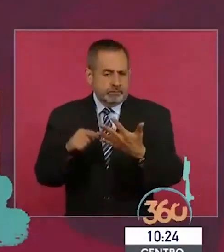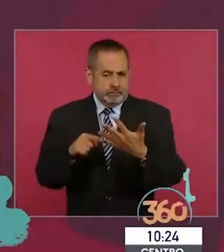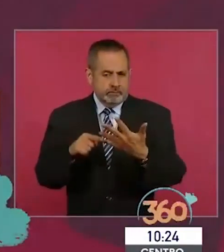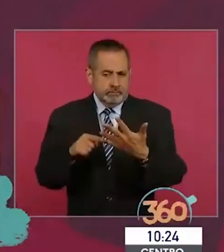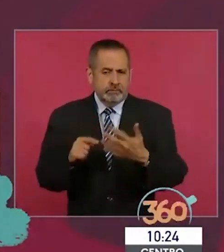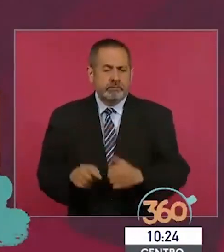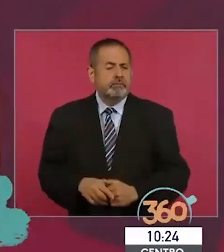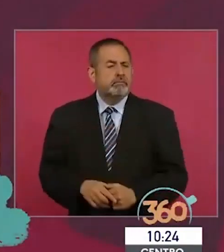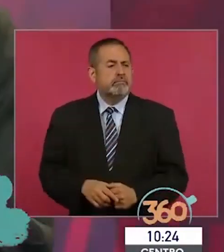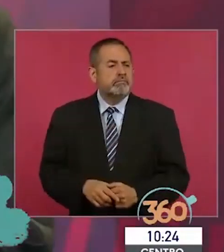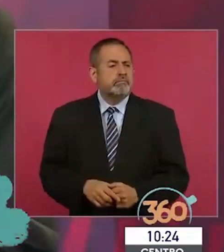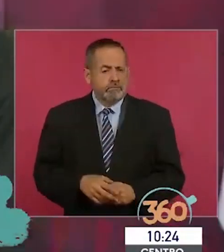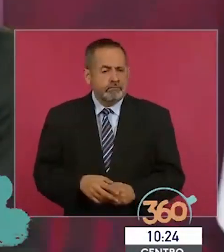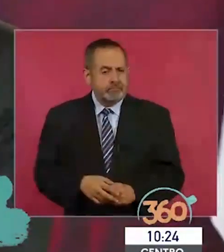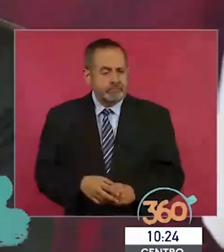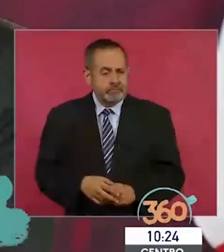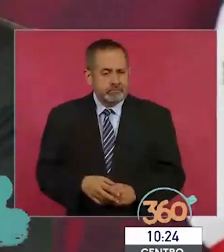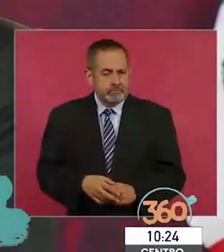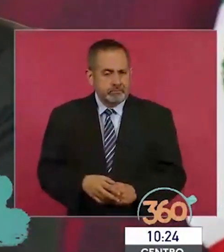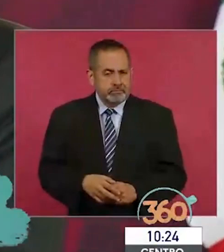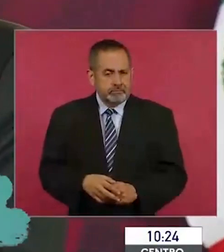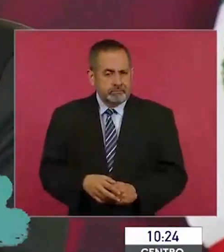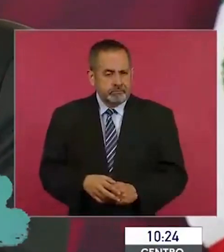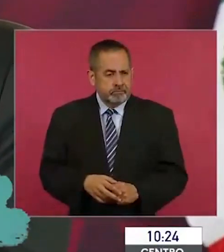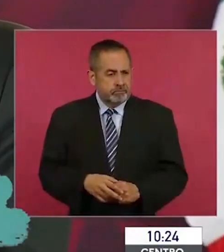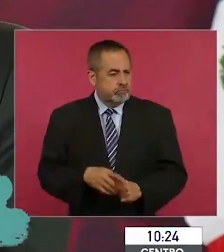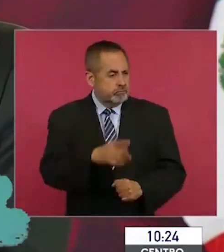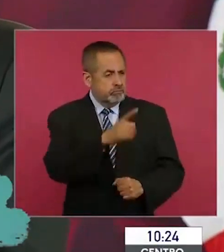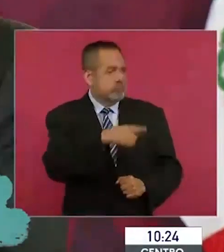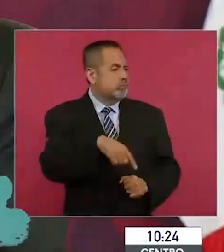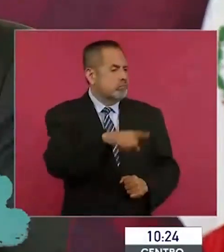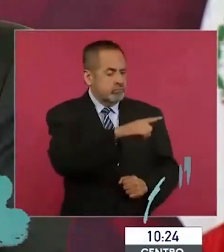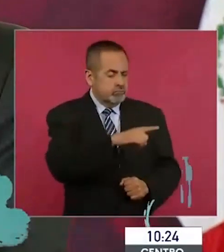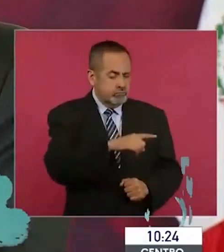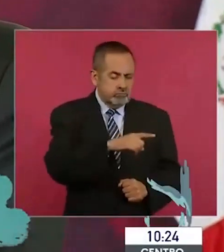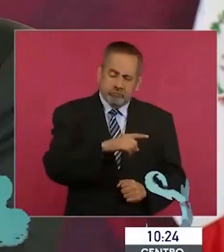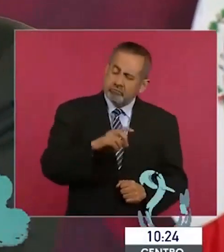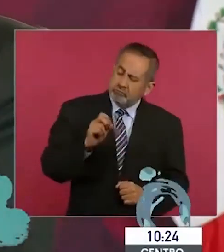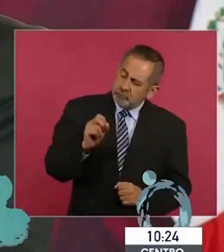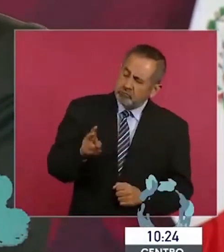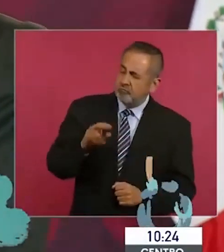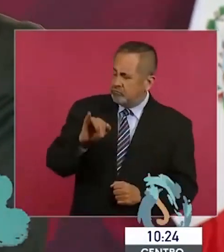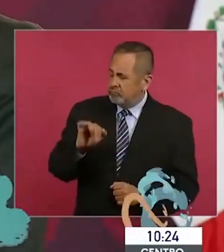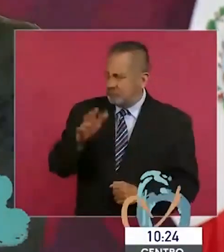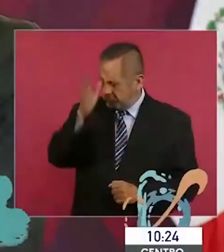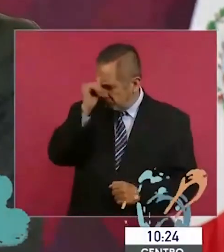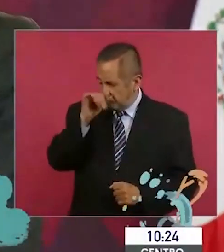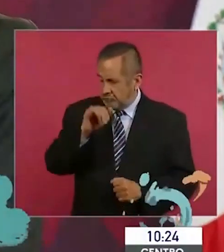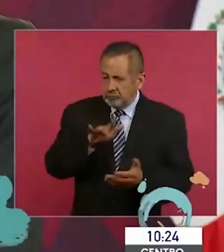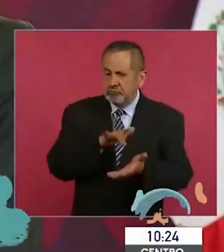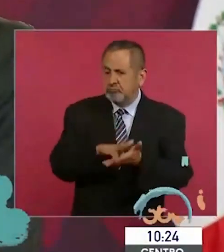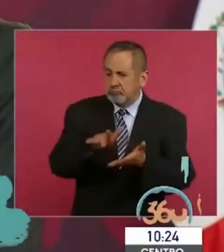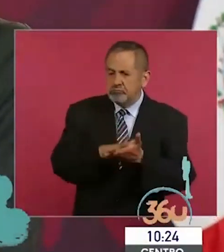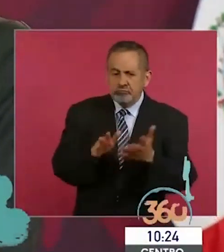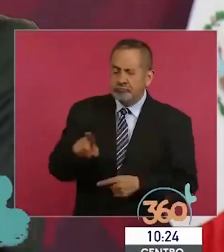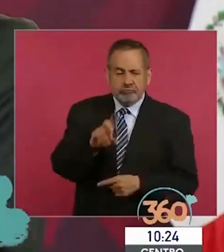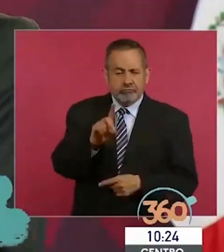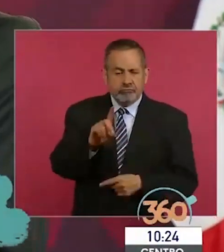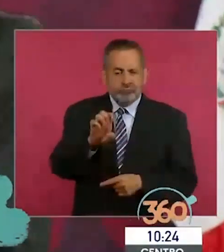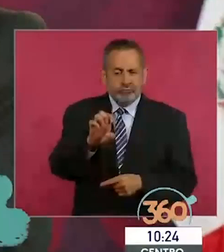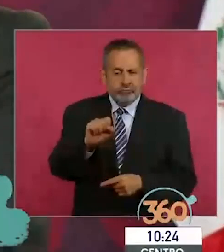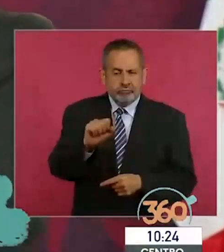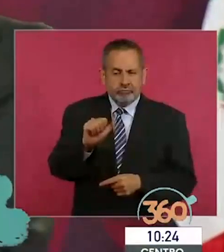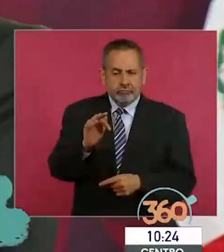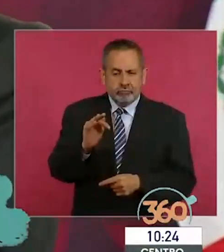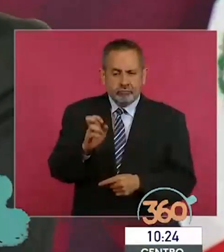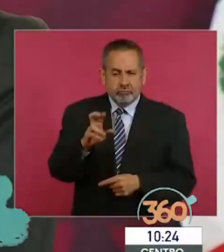nueve Por qué aceptaron promovieron y apoyaron el desafuero